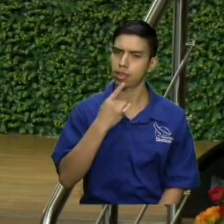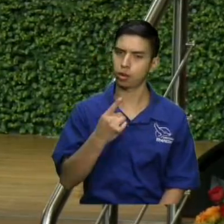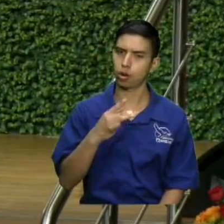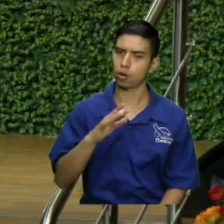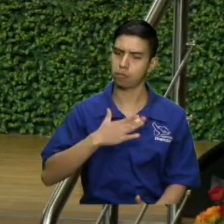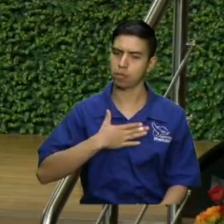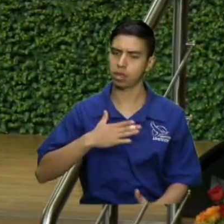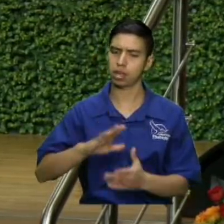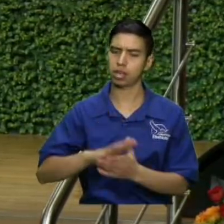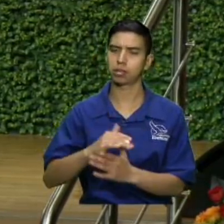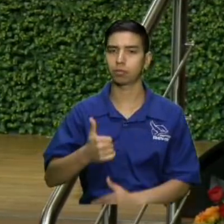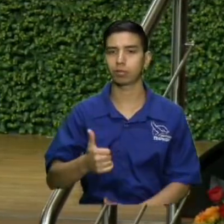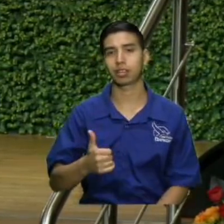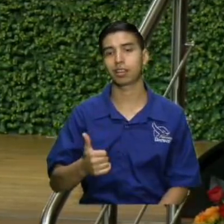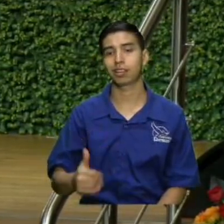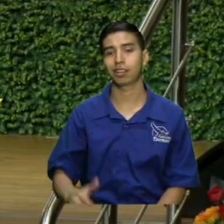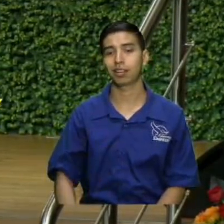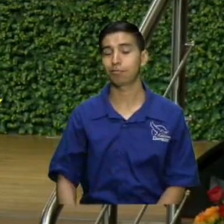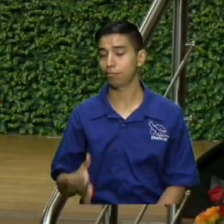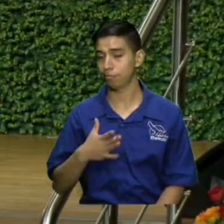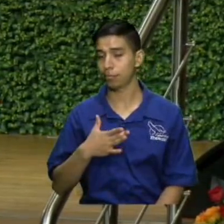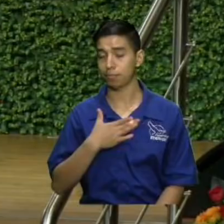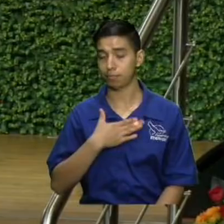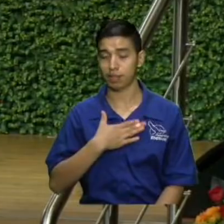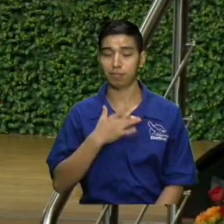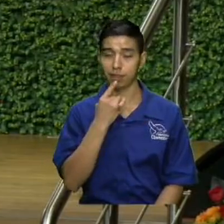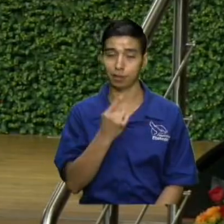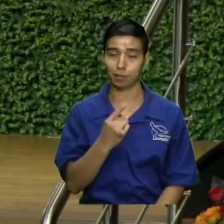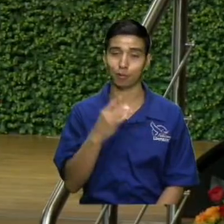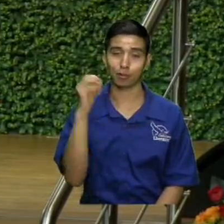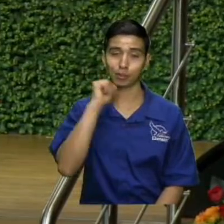En vez de decirme pastor a usted, pero bueno, mismo.